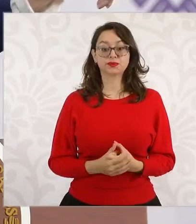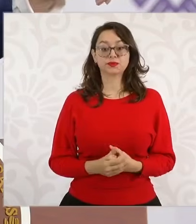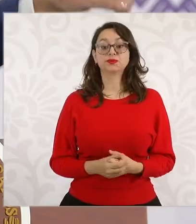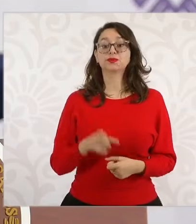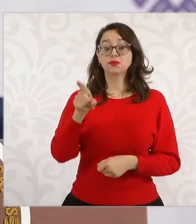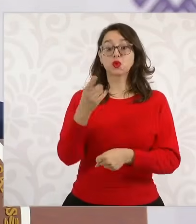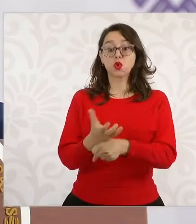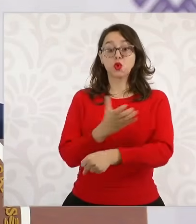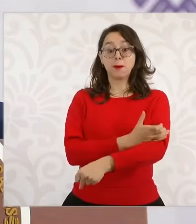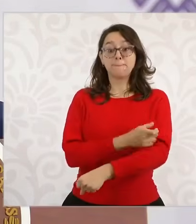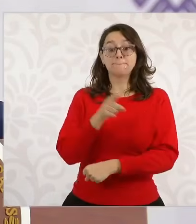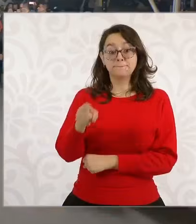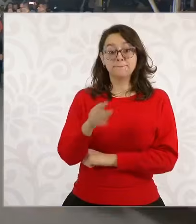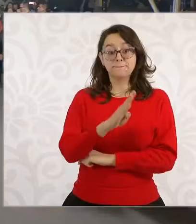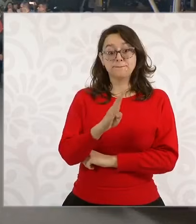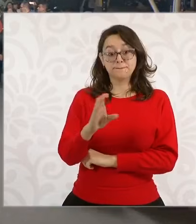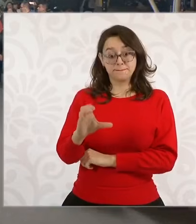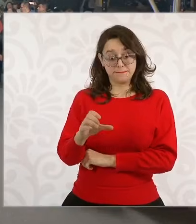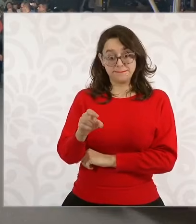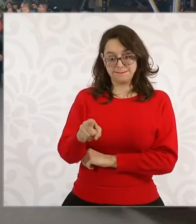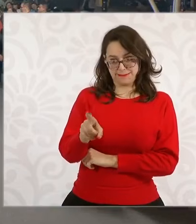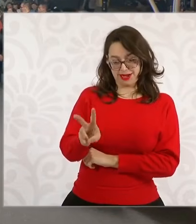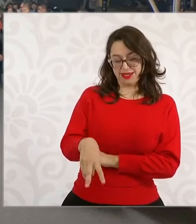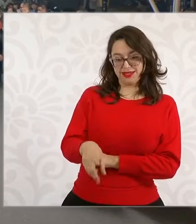el compañero que viene de la BBC, es cierto, ¿no?